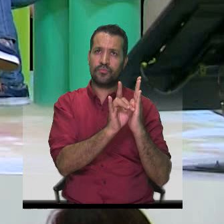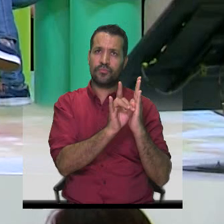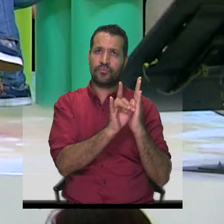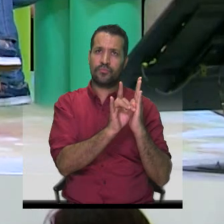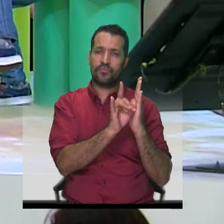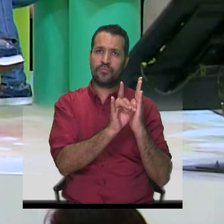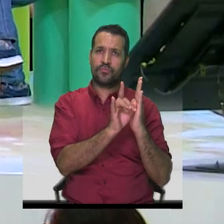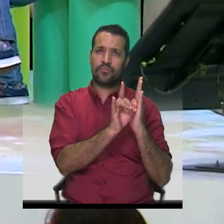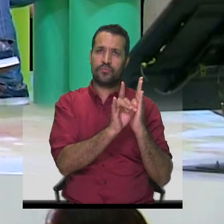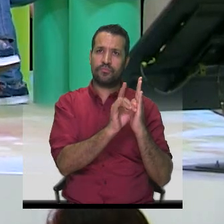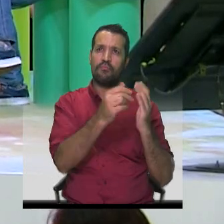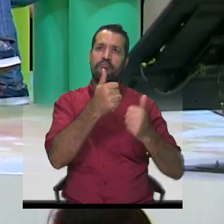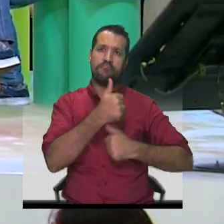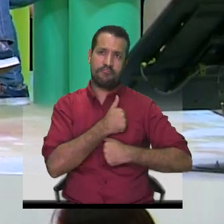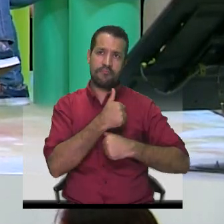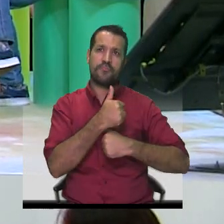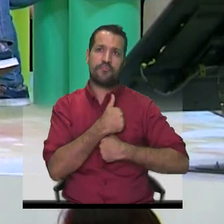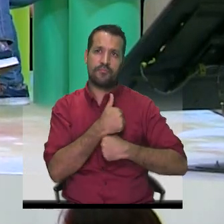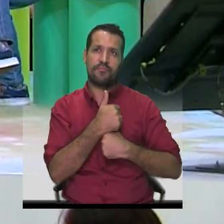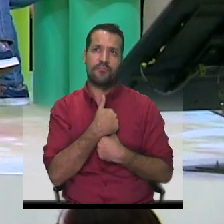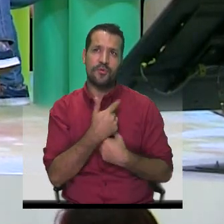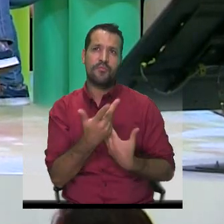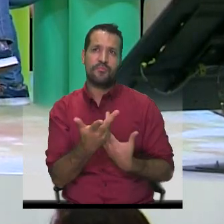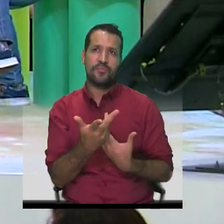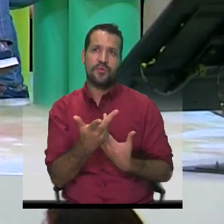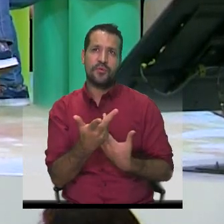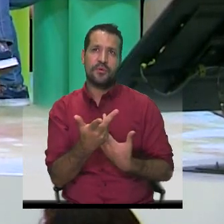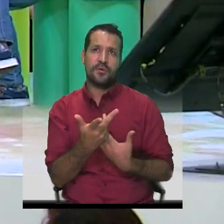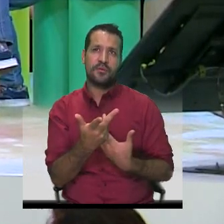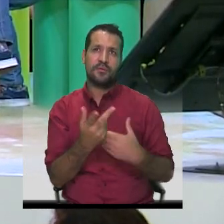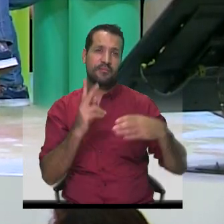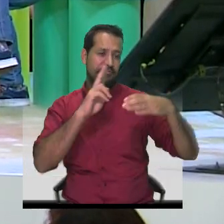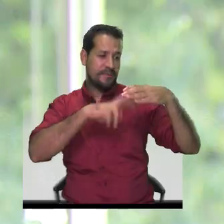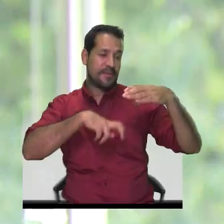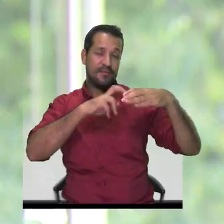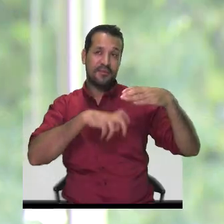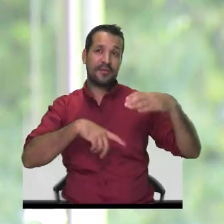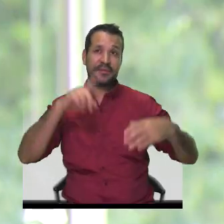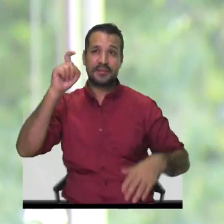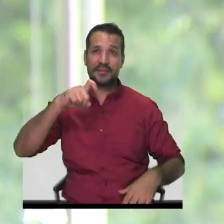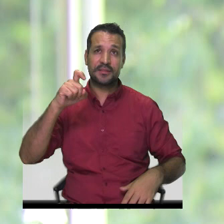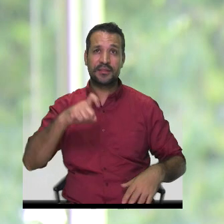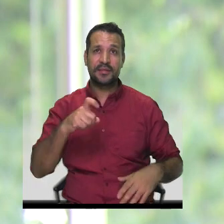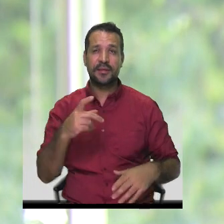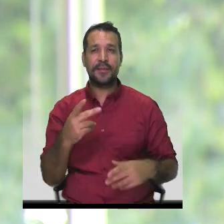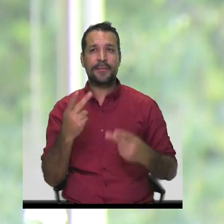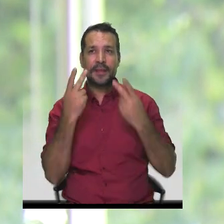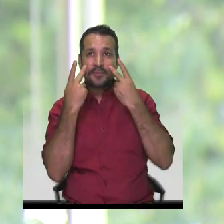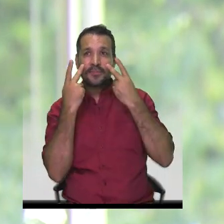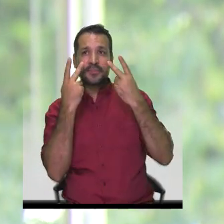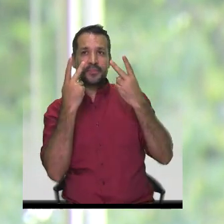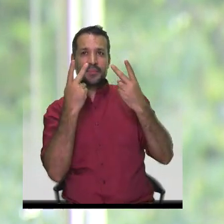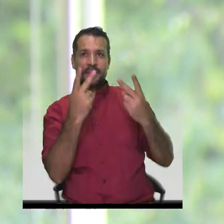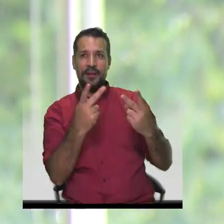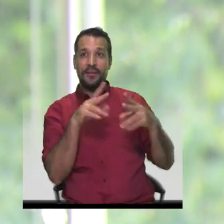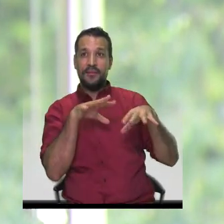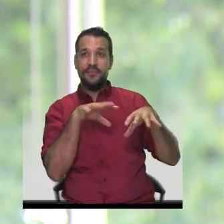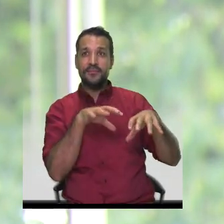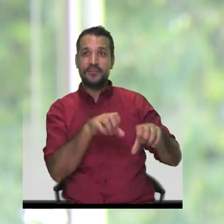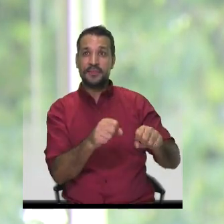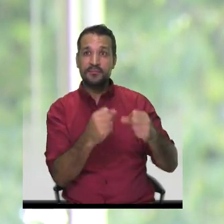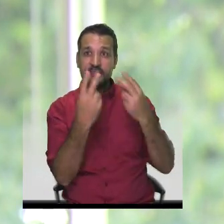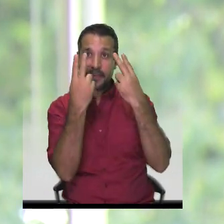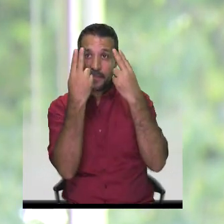Y autoabastecimiento. Esos minerales se necesitan, pero hay una mirada sectorial que es